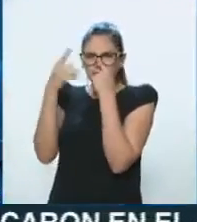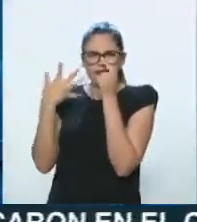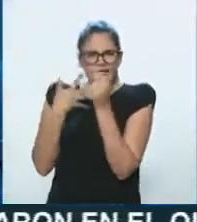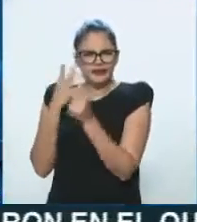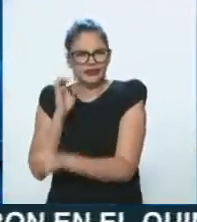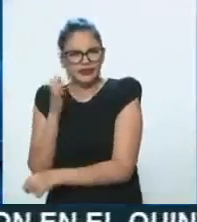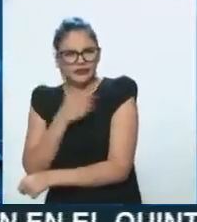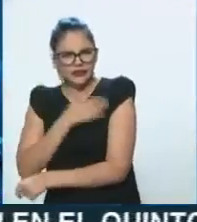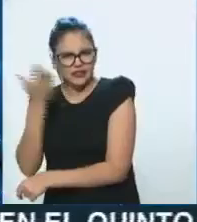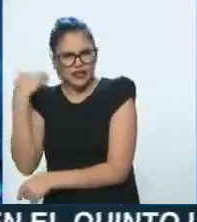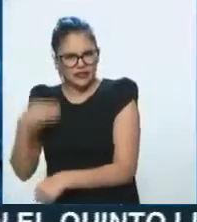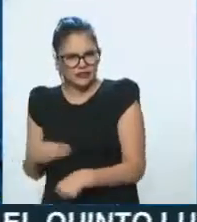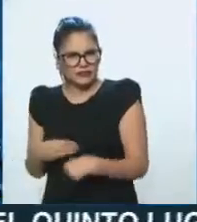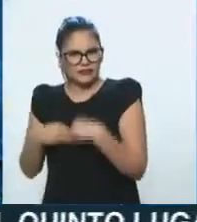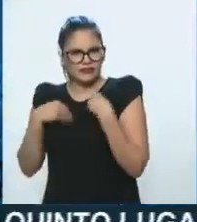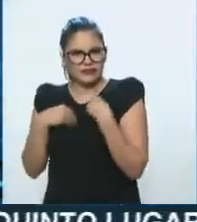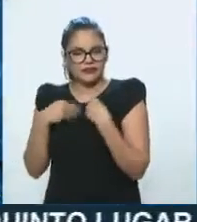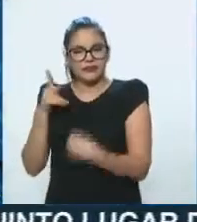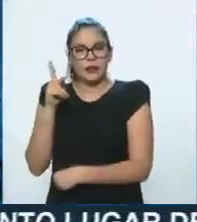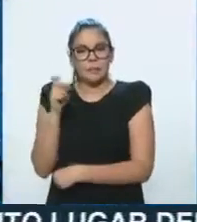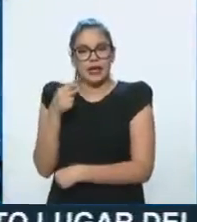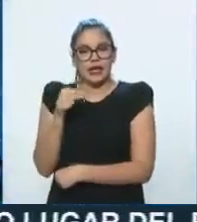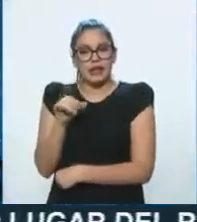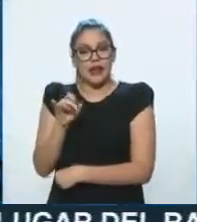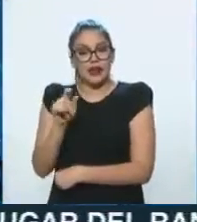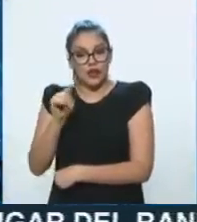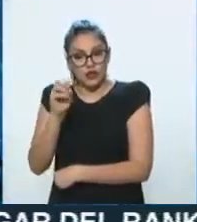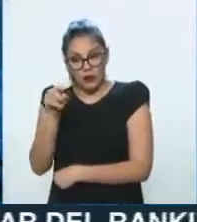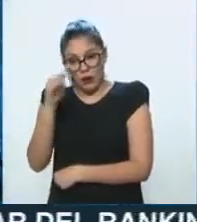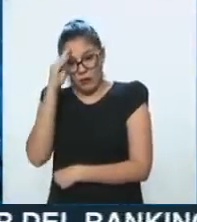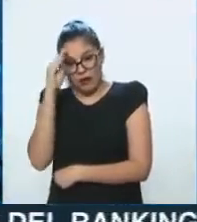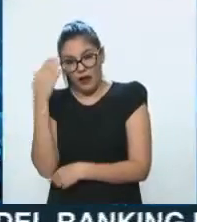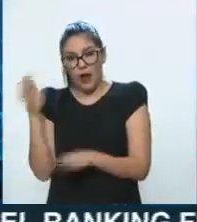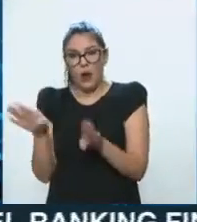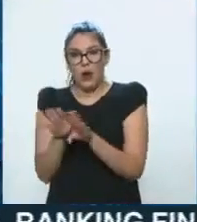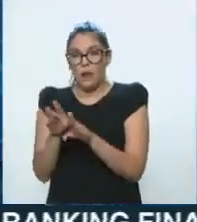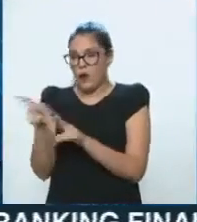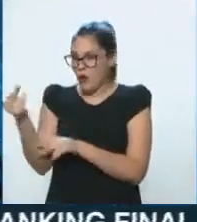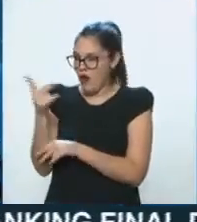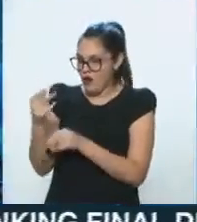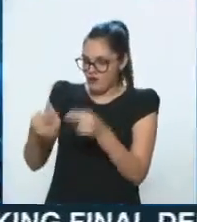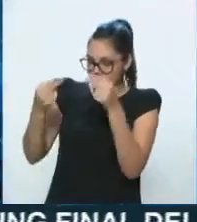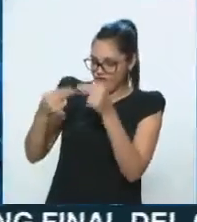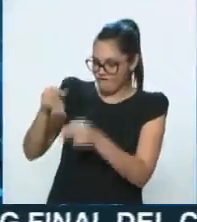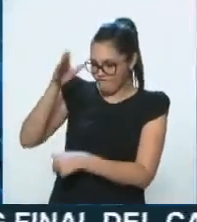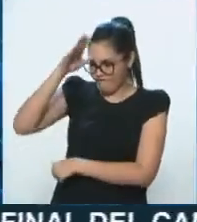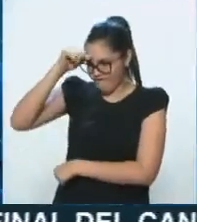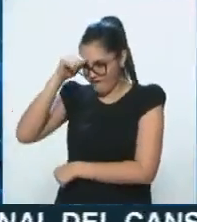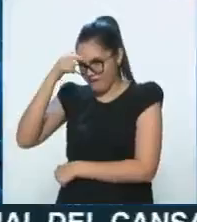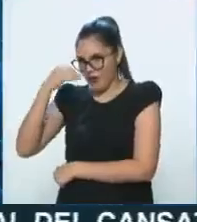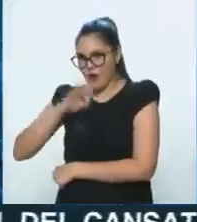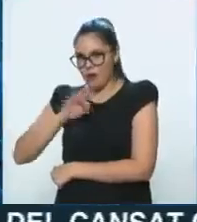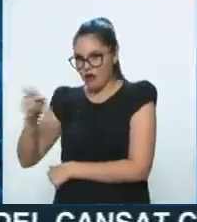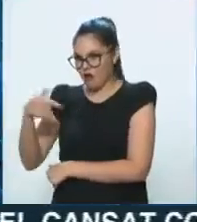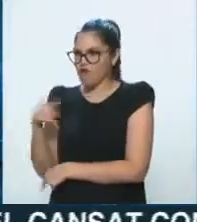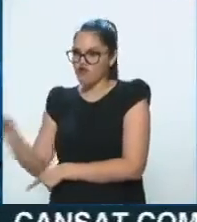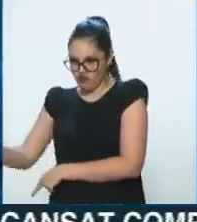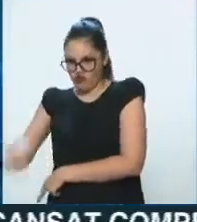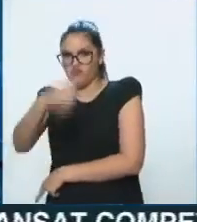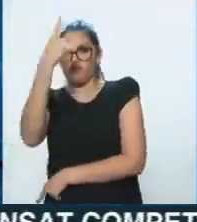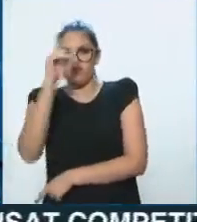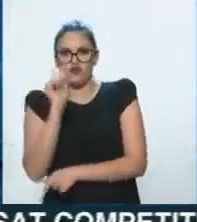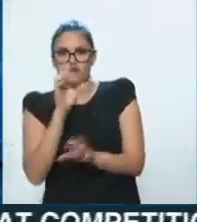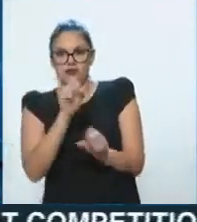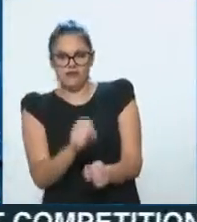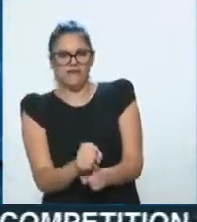estaba viviendo peña nieto- tú crees que haya existido hay algún tipo de negociación para una posible entrega porque yo llevaba nueve meses